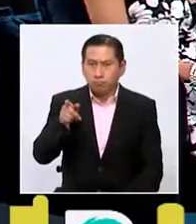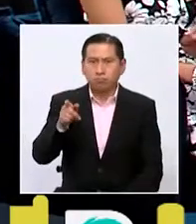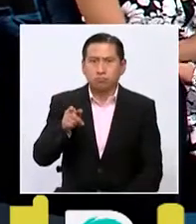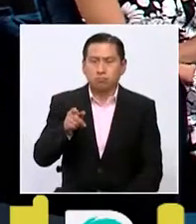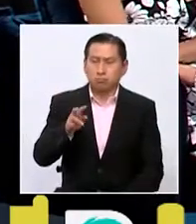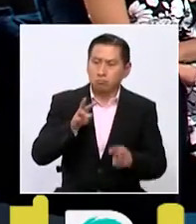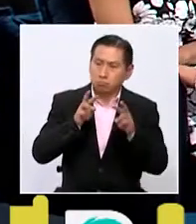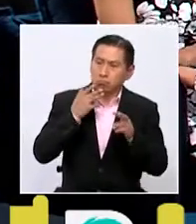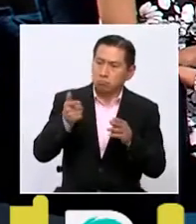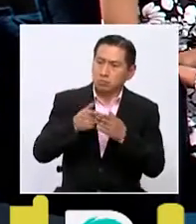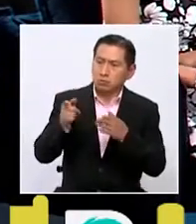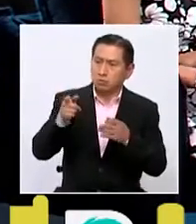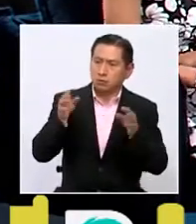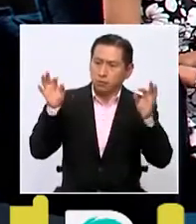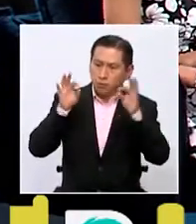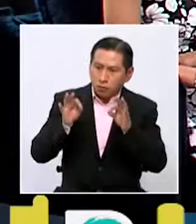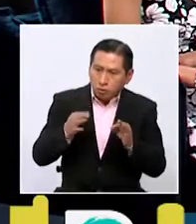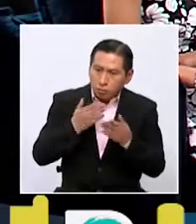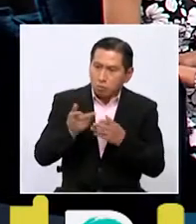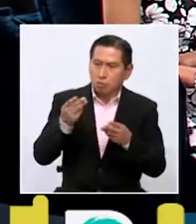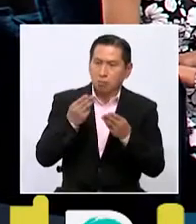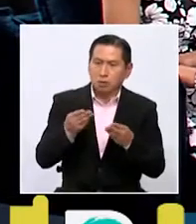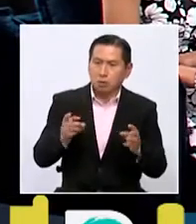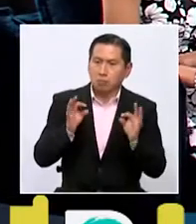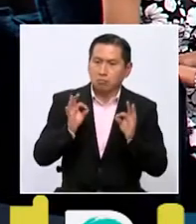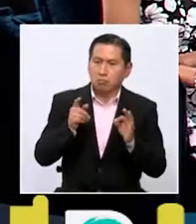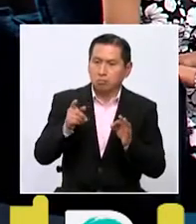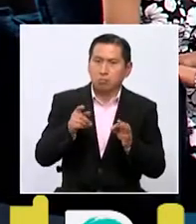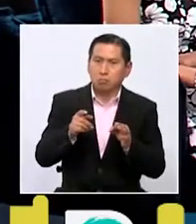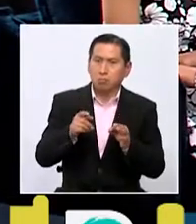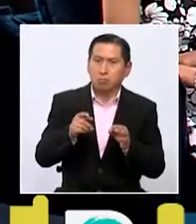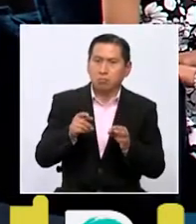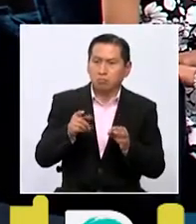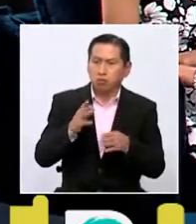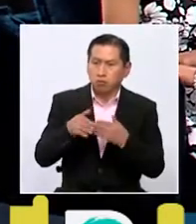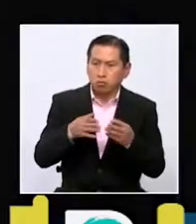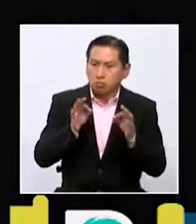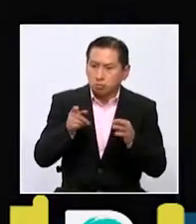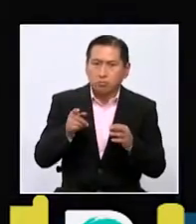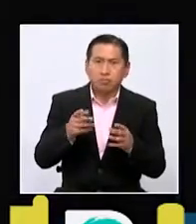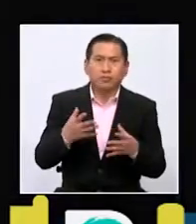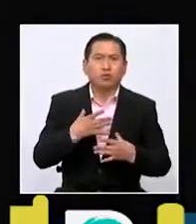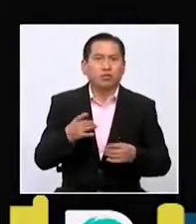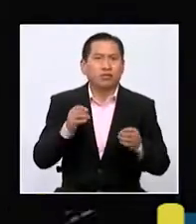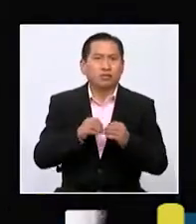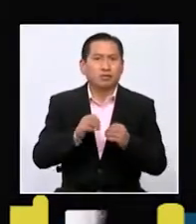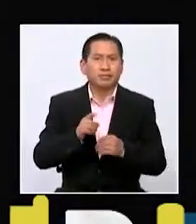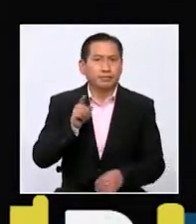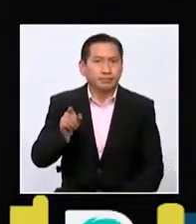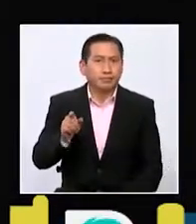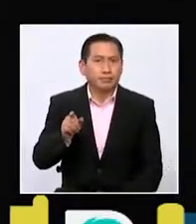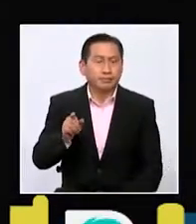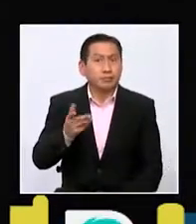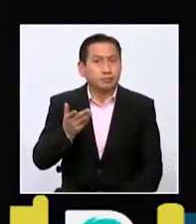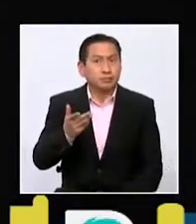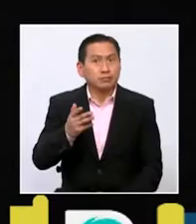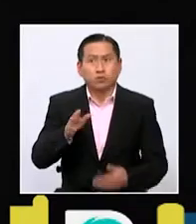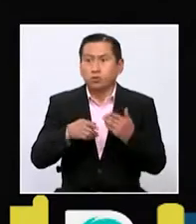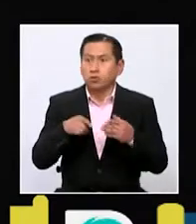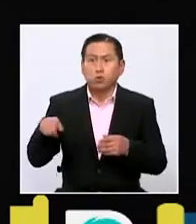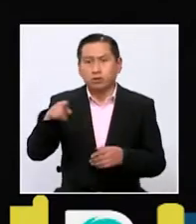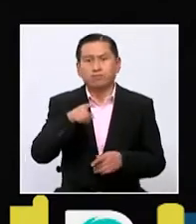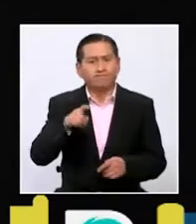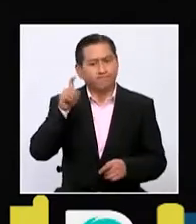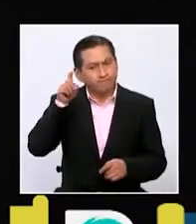bien la figura o no está bien materializado o no es creíble la acción. En ese sentido, todos estamos